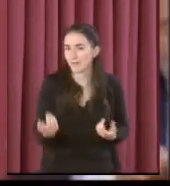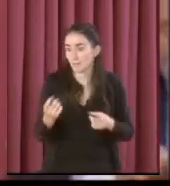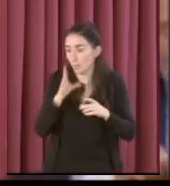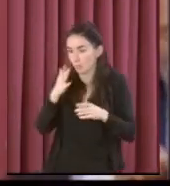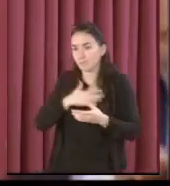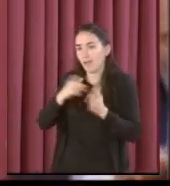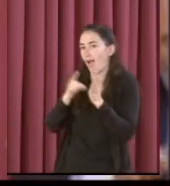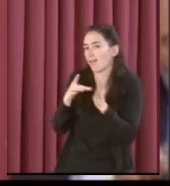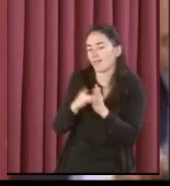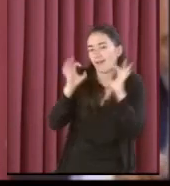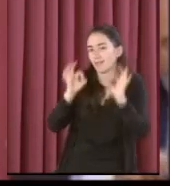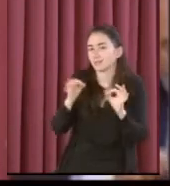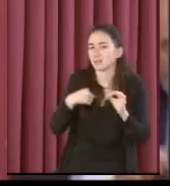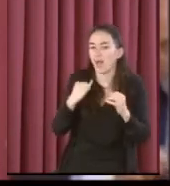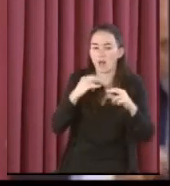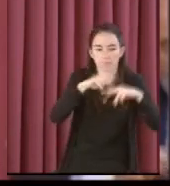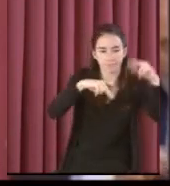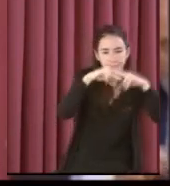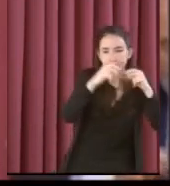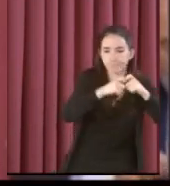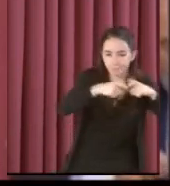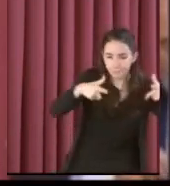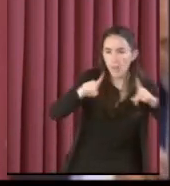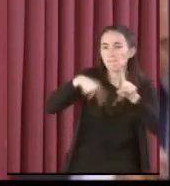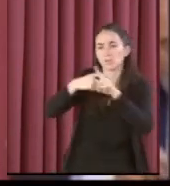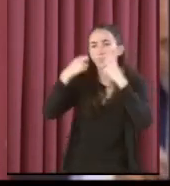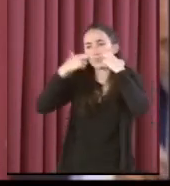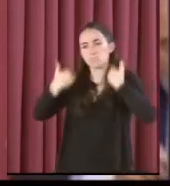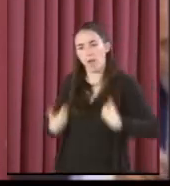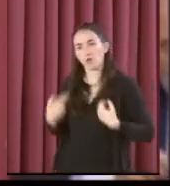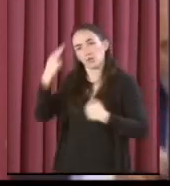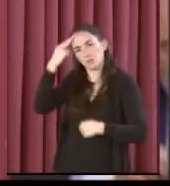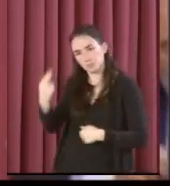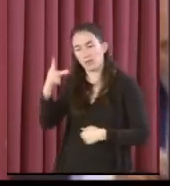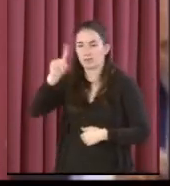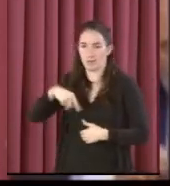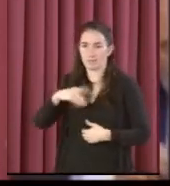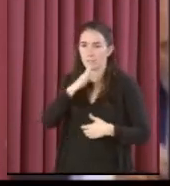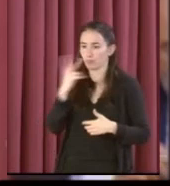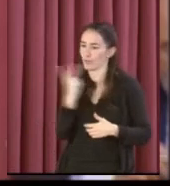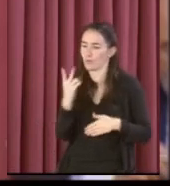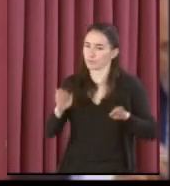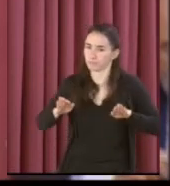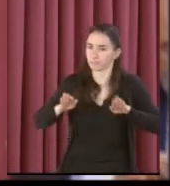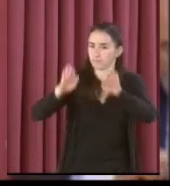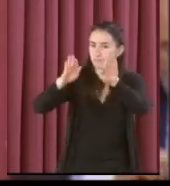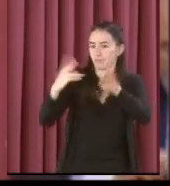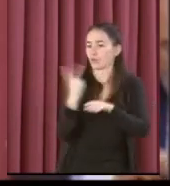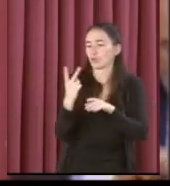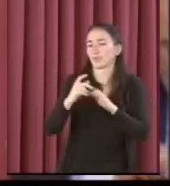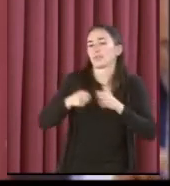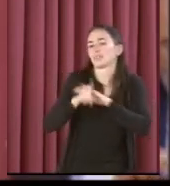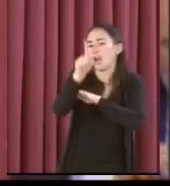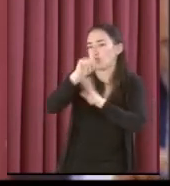que conjugan el desarrollo urbano con un estilo de vida humano que promueven y facilitan el desarrollo integral de las personas.